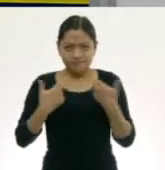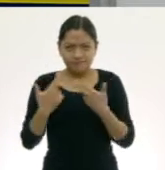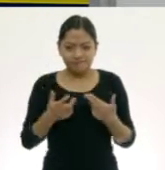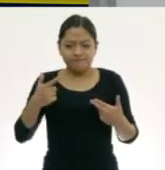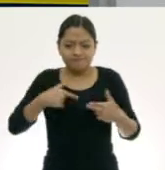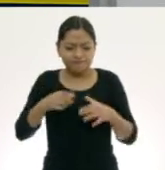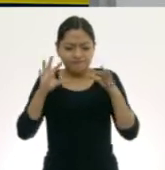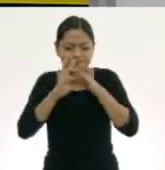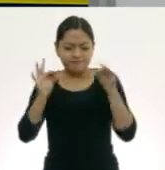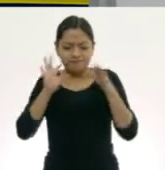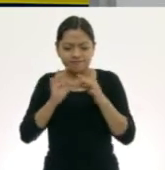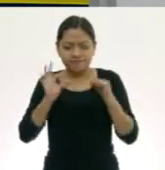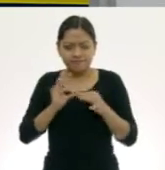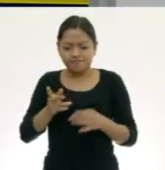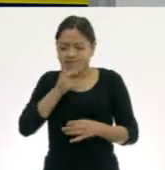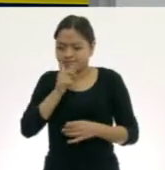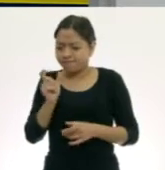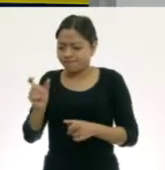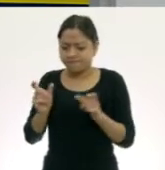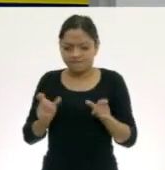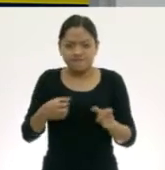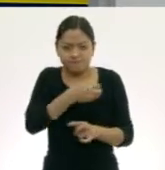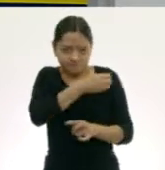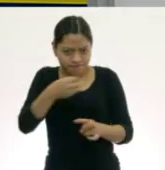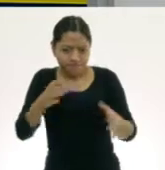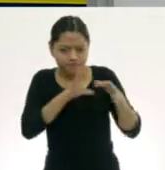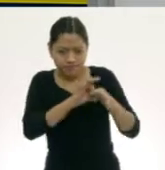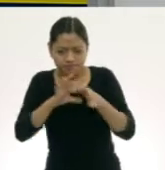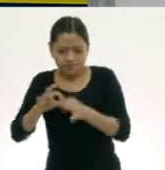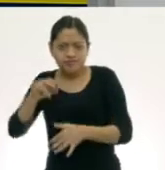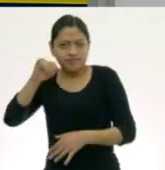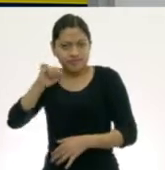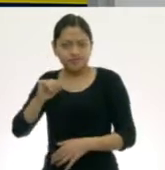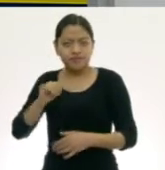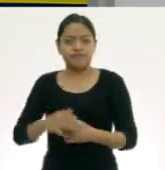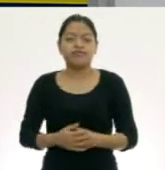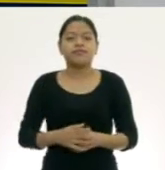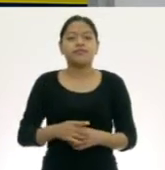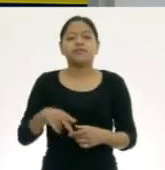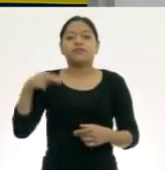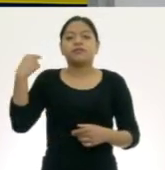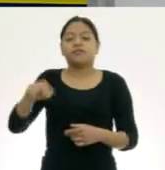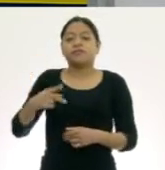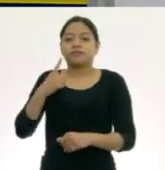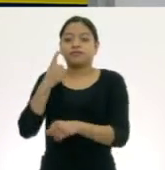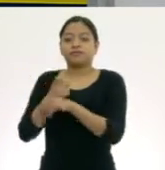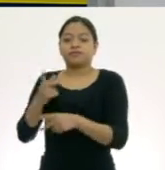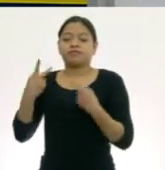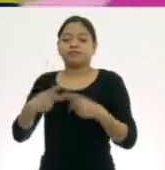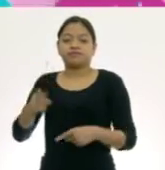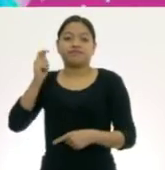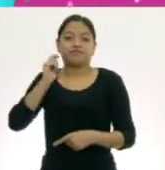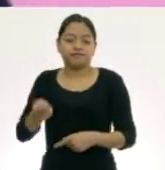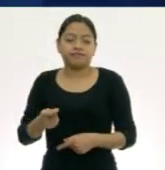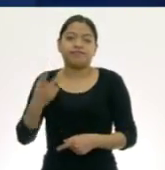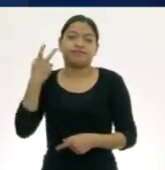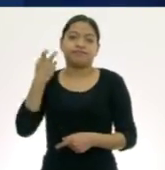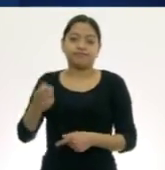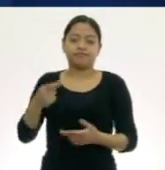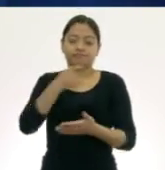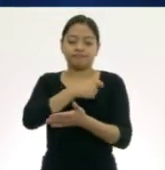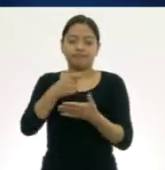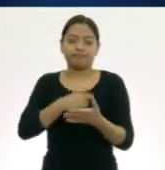la conjugación de los verbos con la primera persona, que es con la que se redacta la autobiografía. Vamos